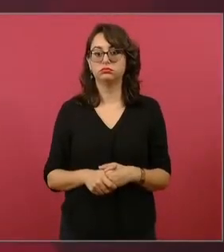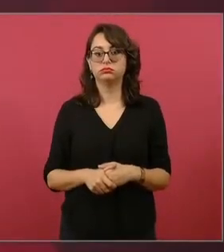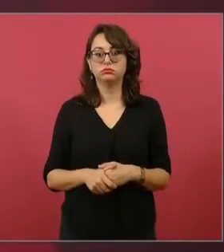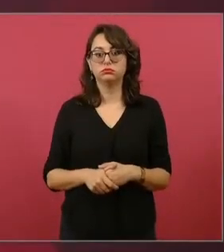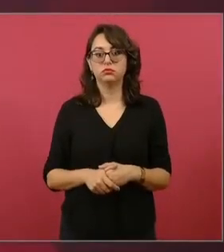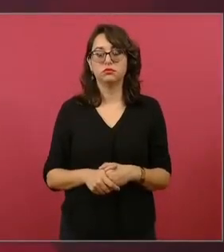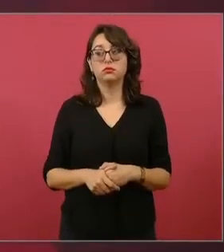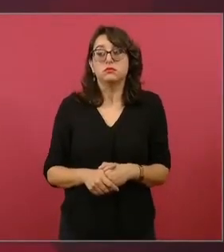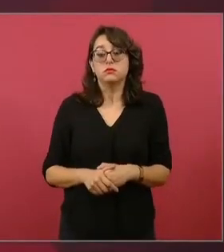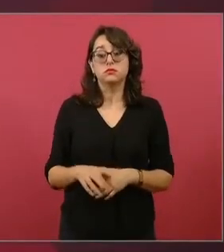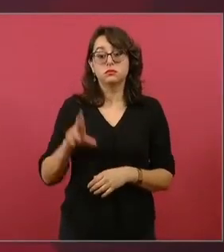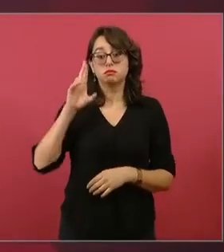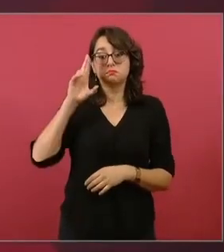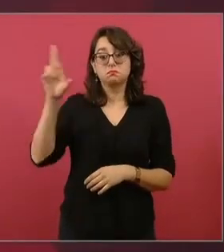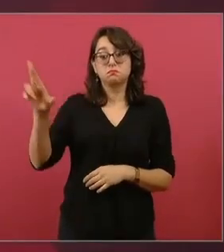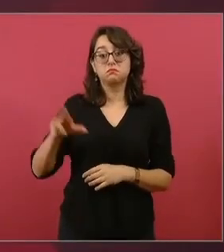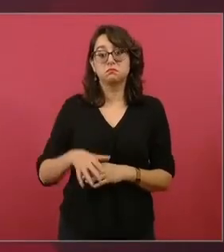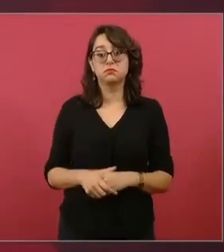están